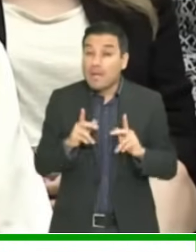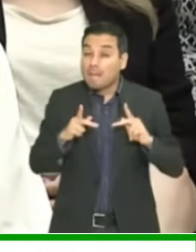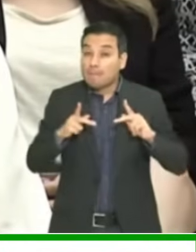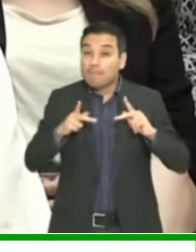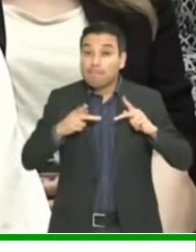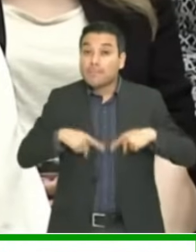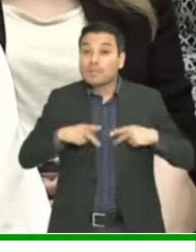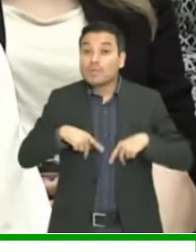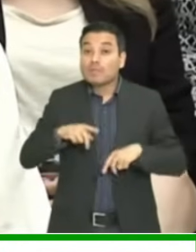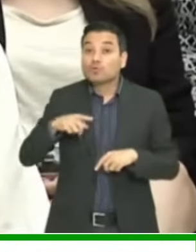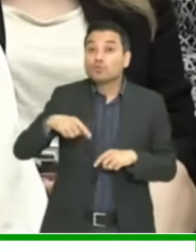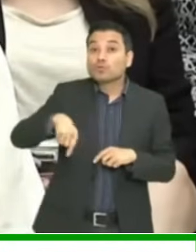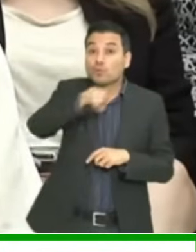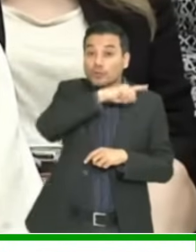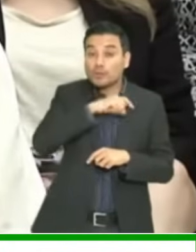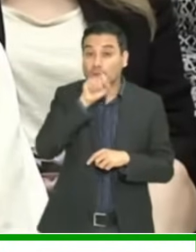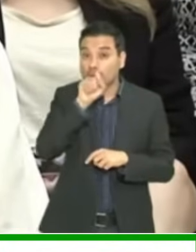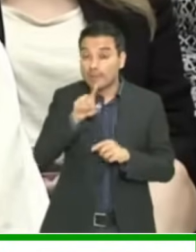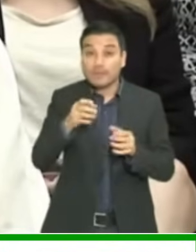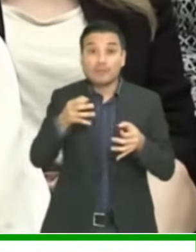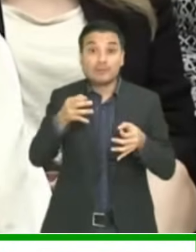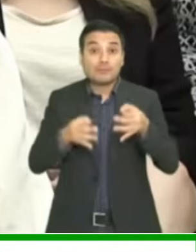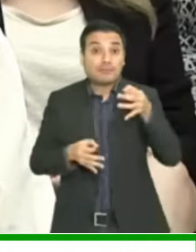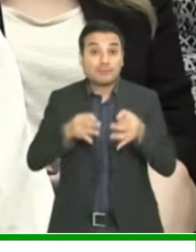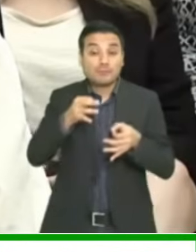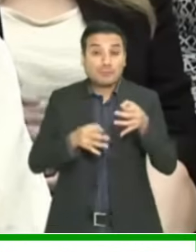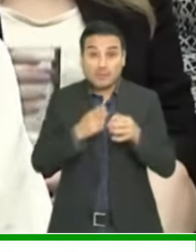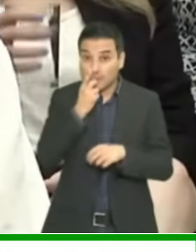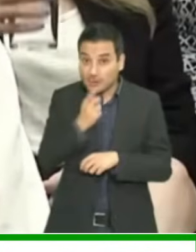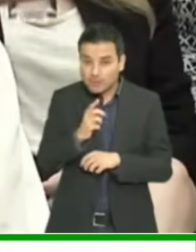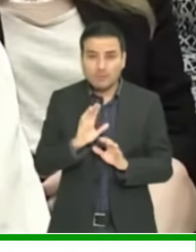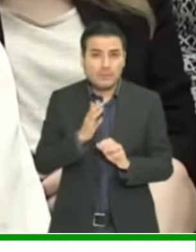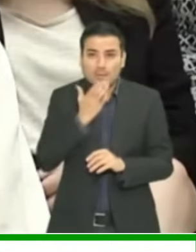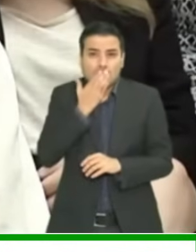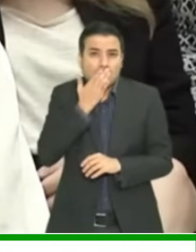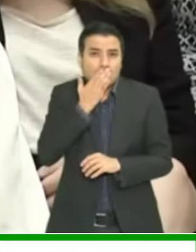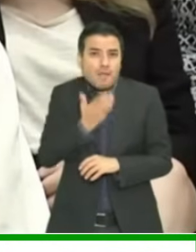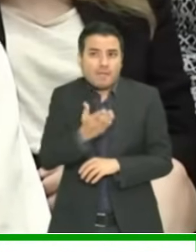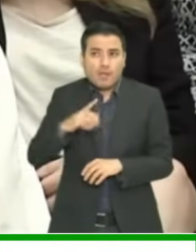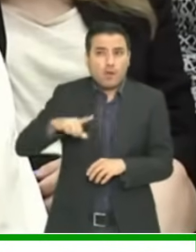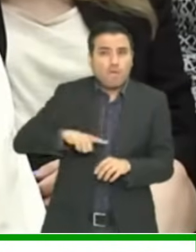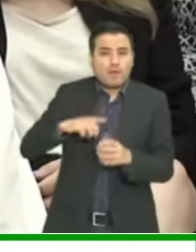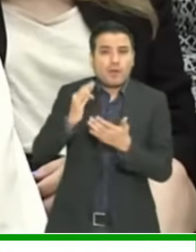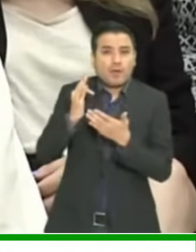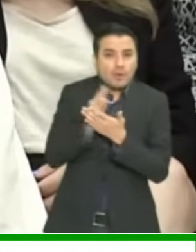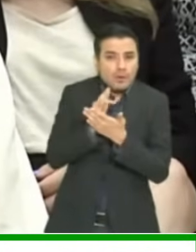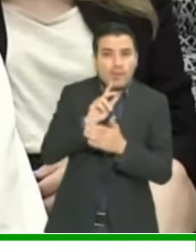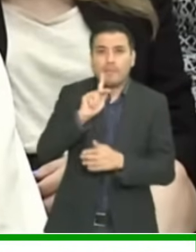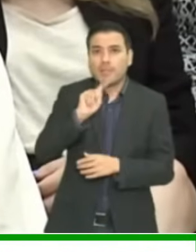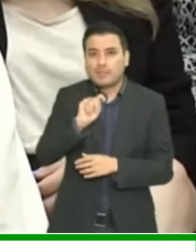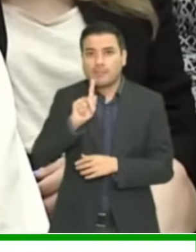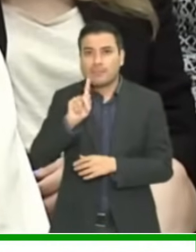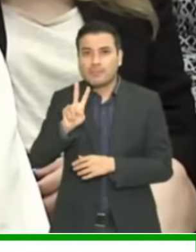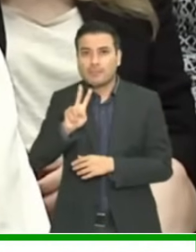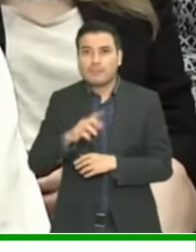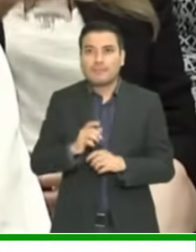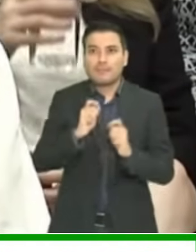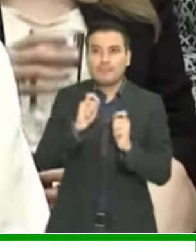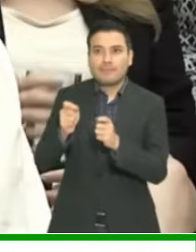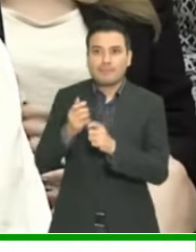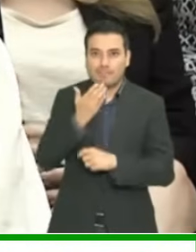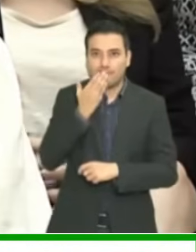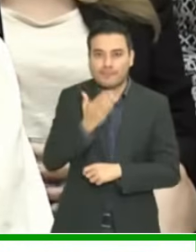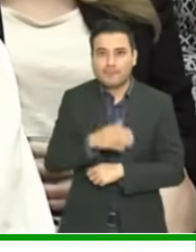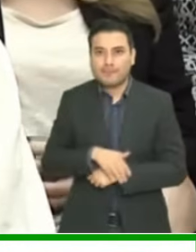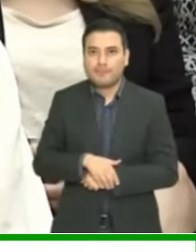y la expresión judicial termina en la ratificación de una mayoría calificada para el gobierno y sus aliados, así habrá que aceptarlo. Y si